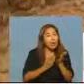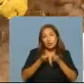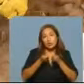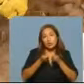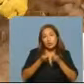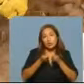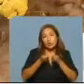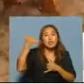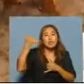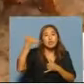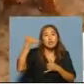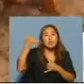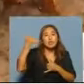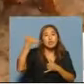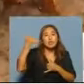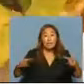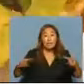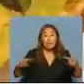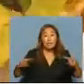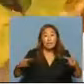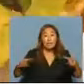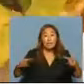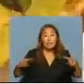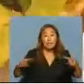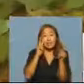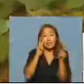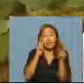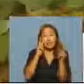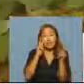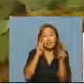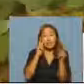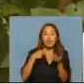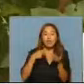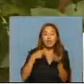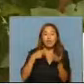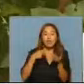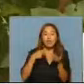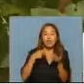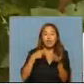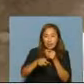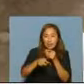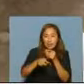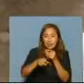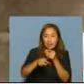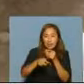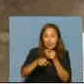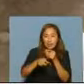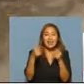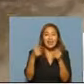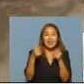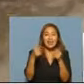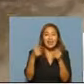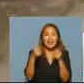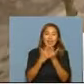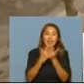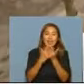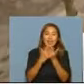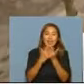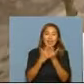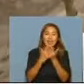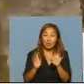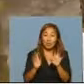a reunión de precios lo más pronto posible, porque entendemos que ese es el marco donde debemos tratar todos estos temas. Por lo